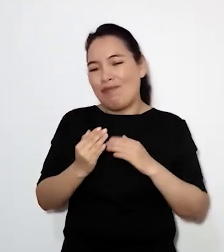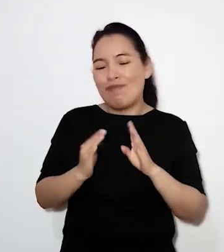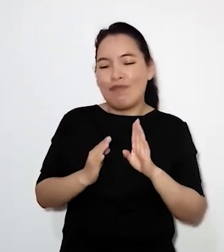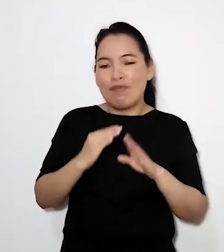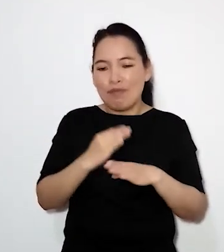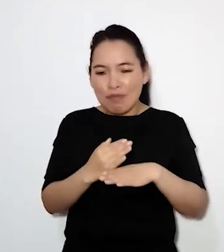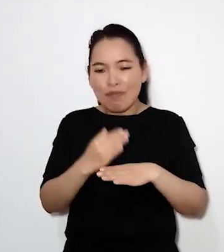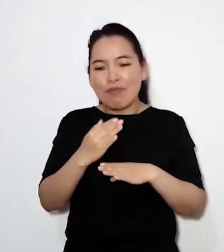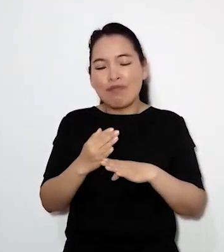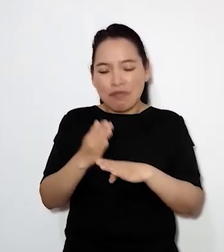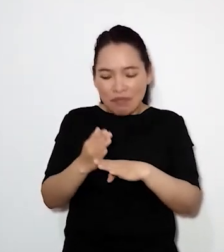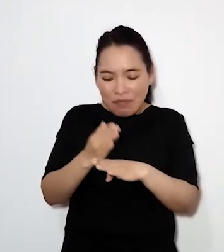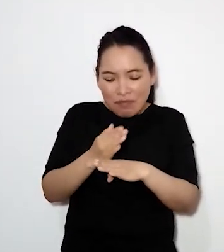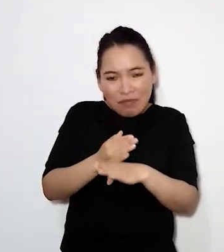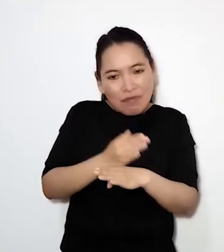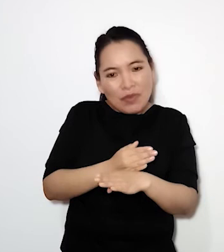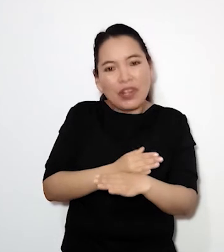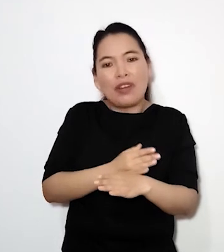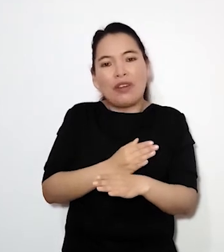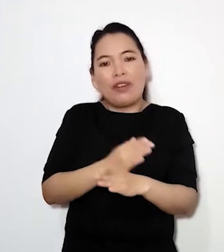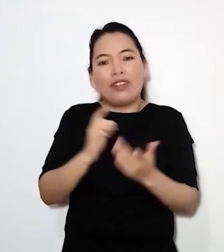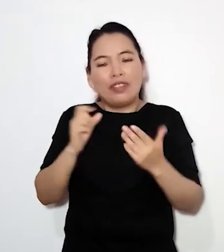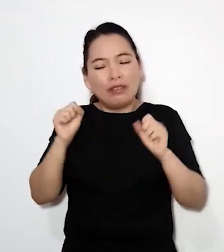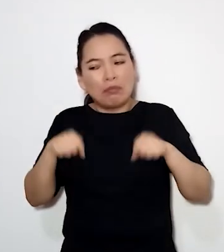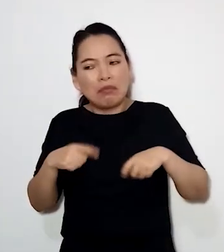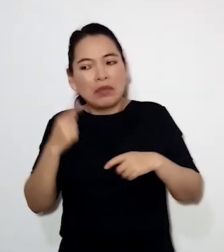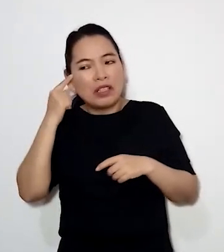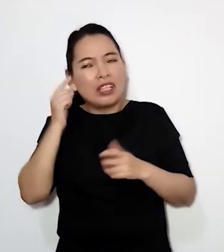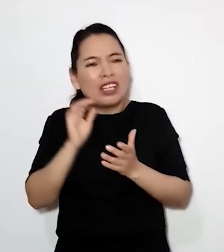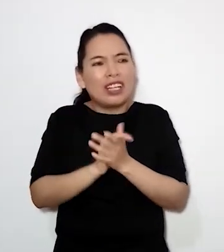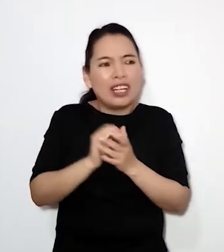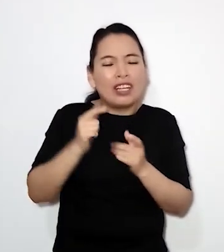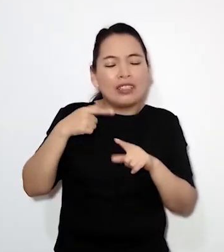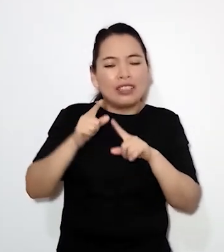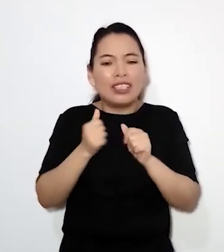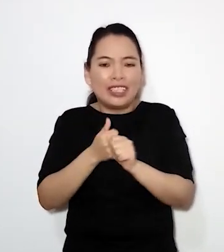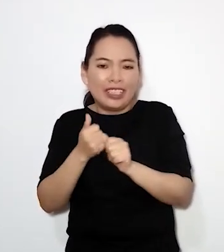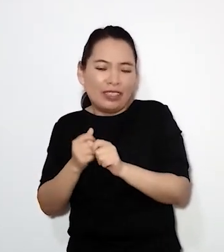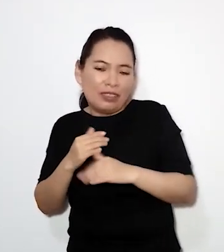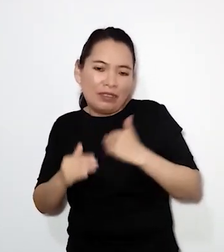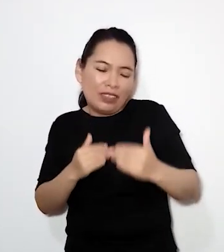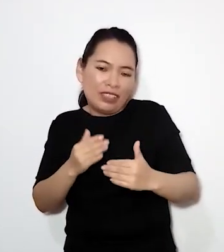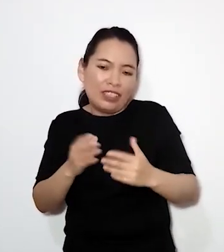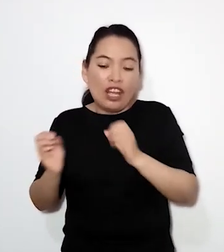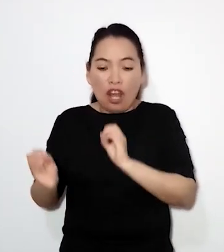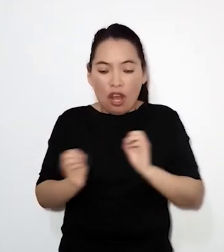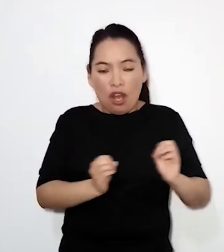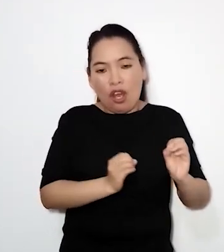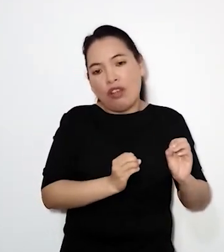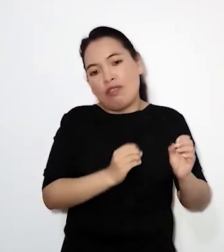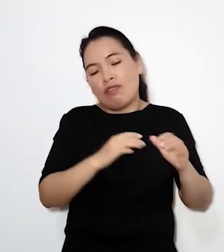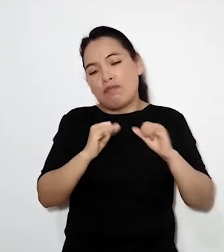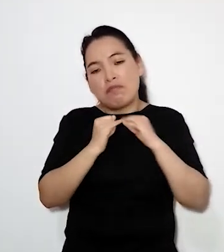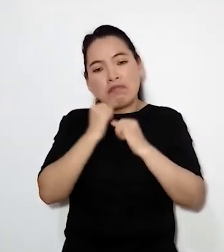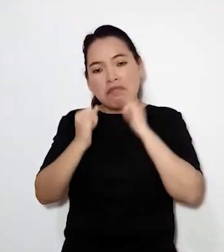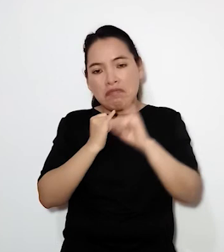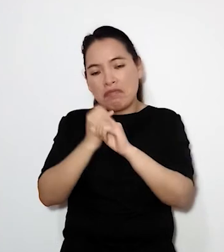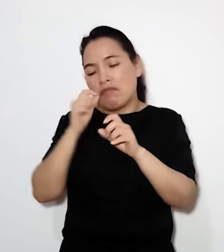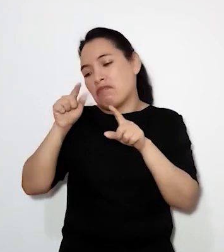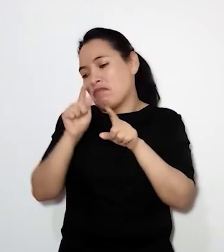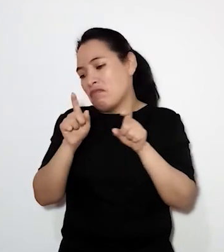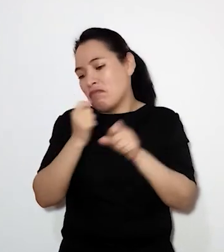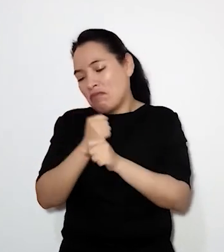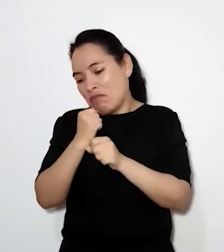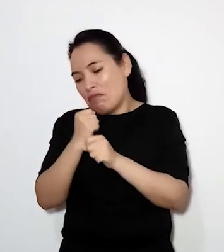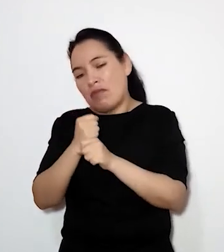de a poco creo que cada uno de su rol, también los organismos internacionales están trabajando mucho por eso. Y lo mismo con los temas de